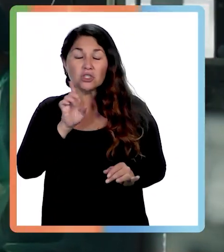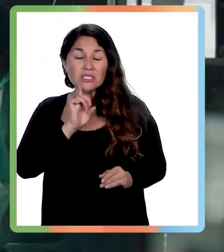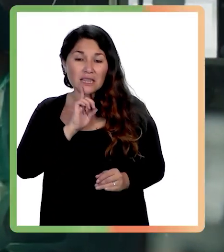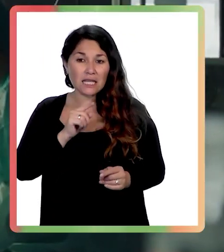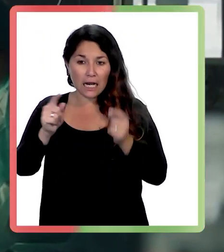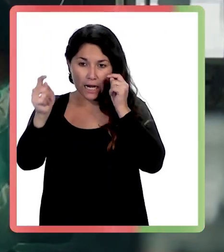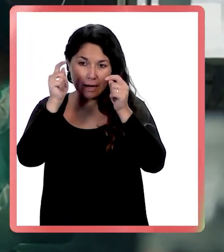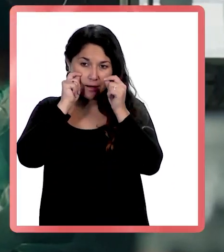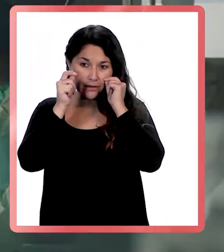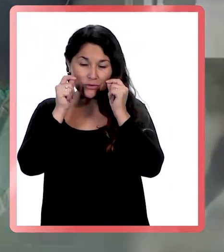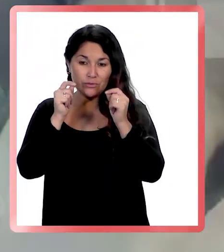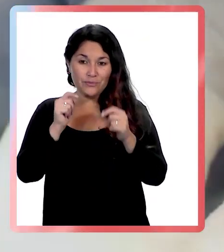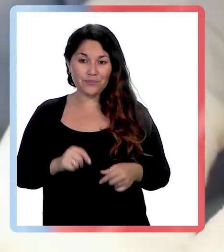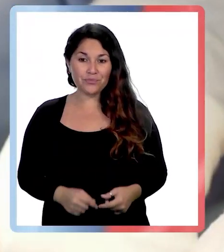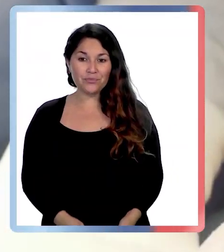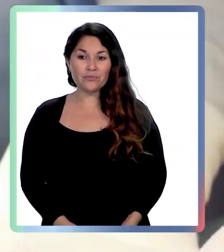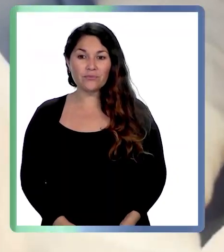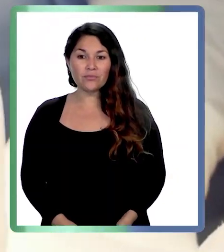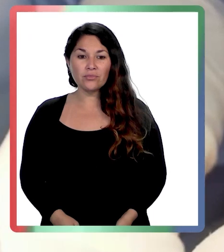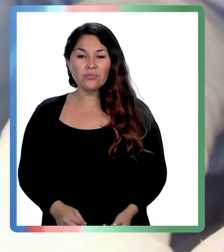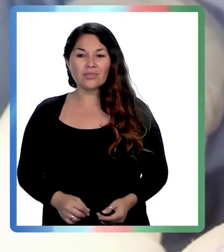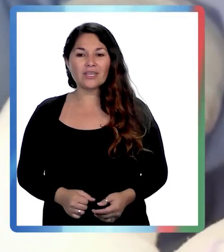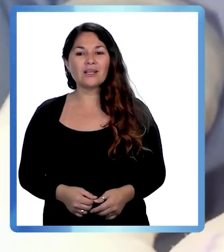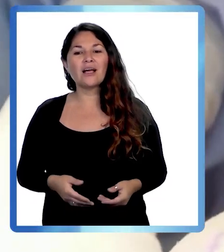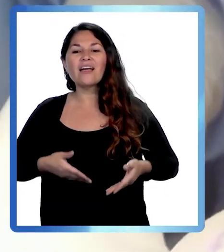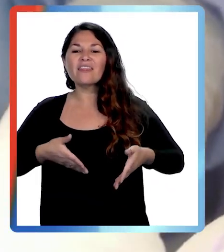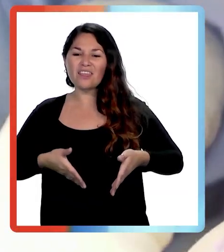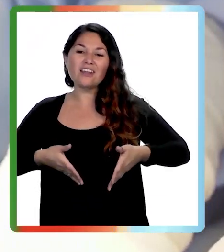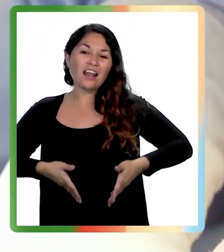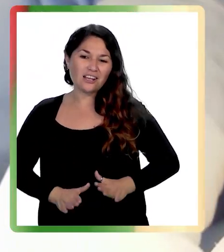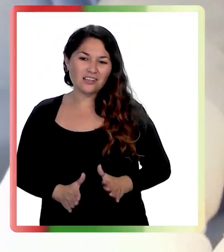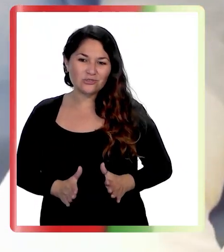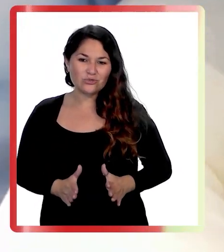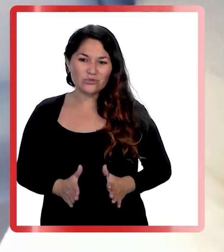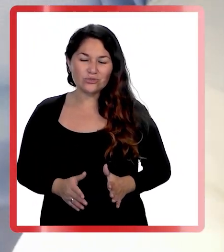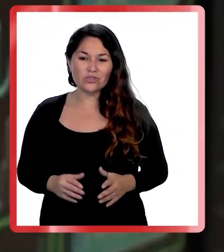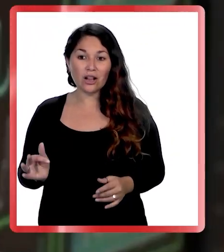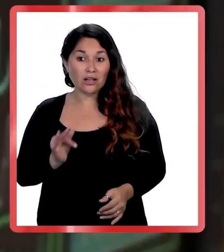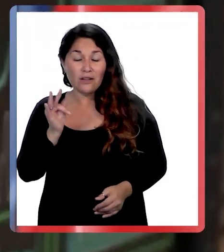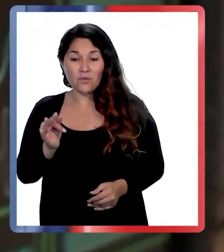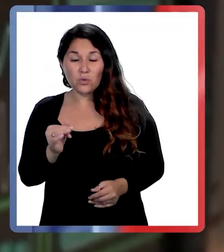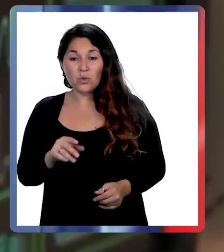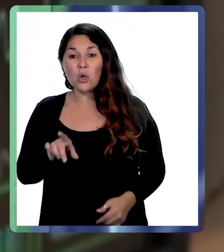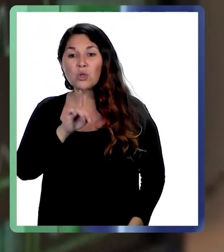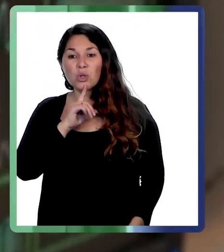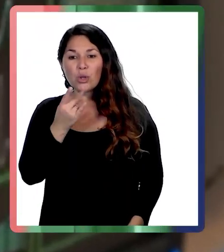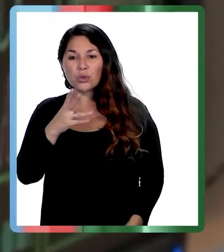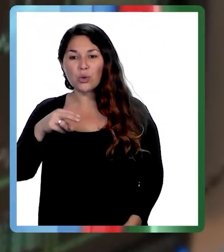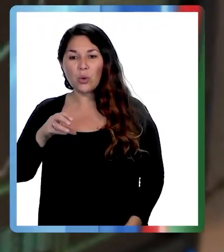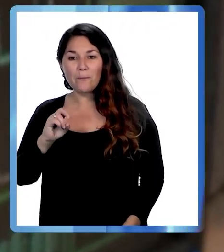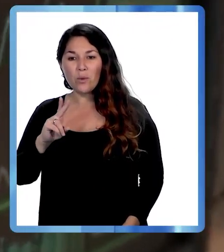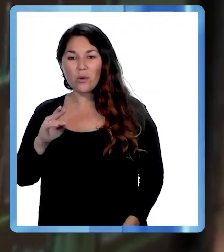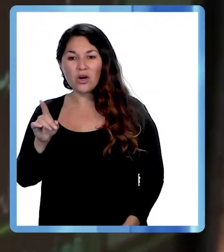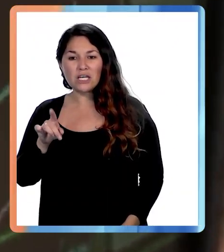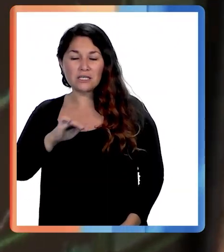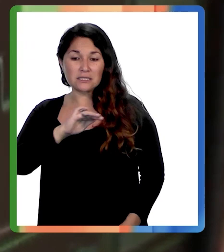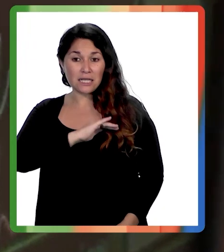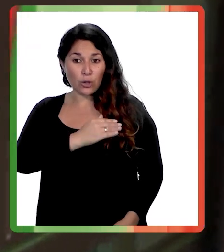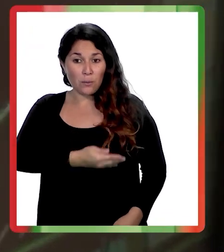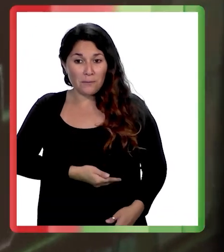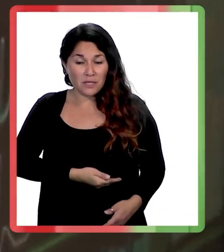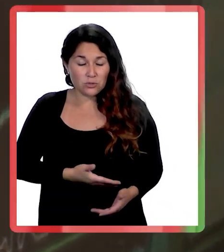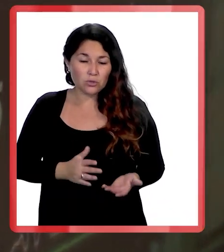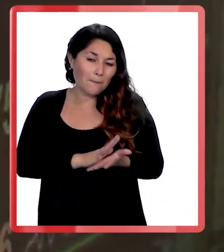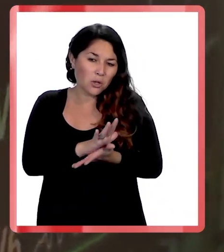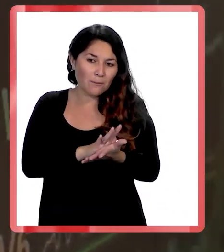ponen en riesgo de lo que tiene que ver con fertilidad, ya no solamente en los tumores ginecológicos como